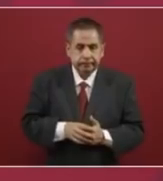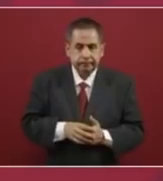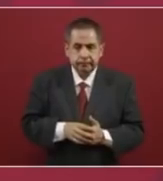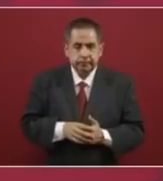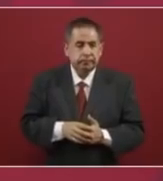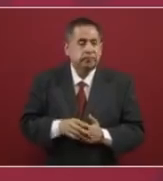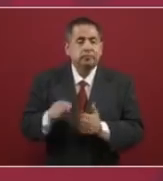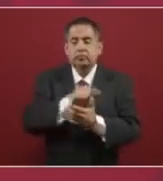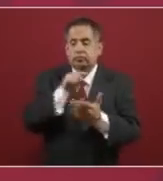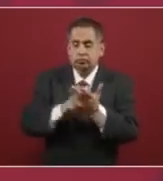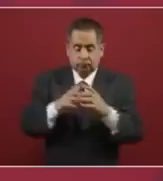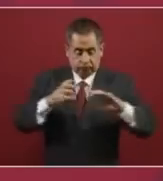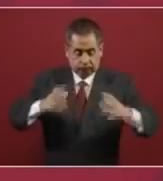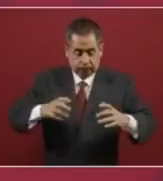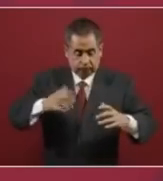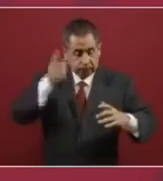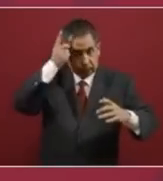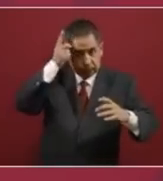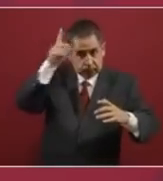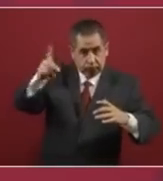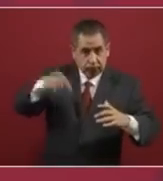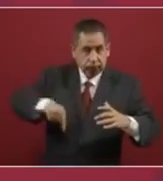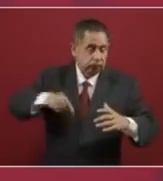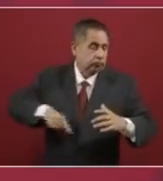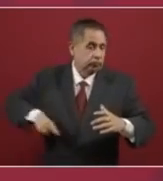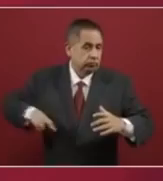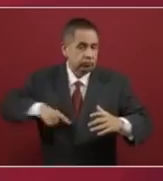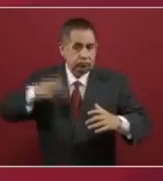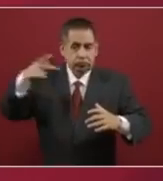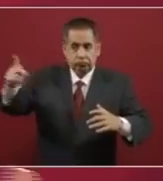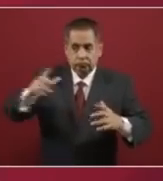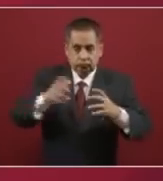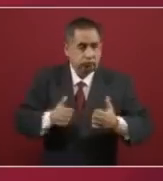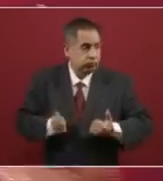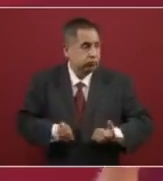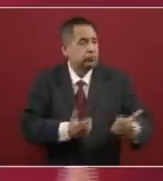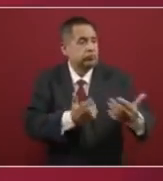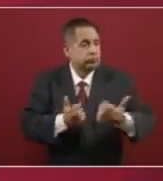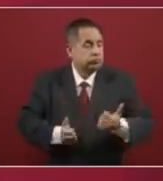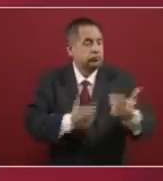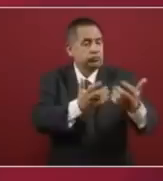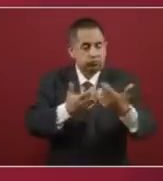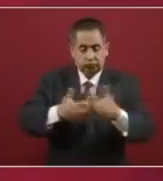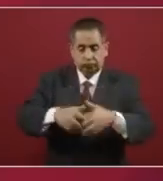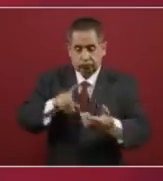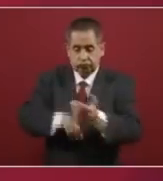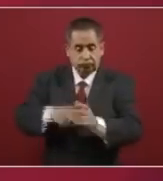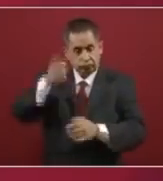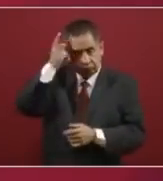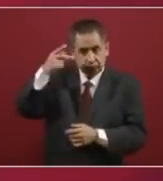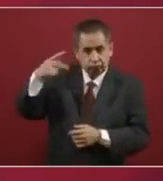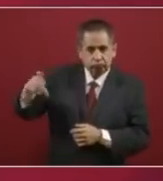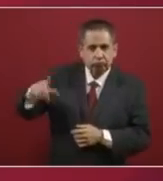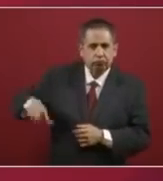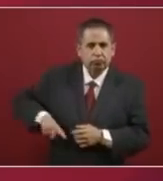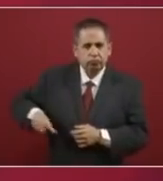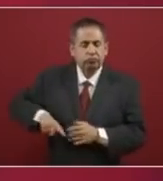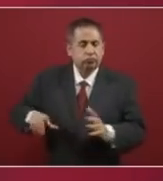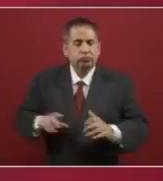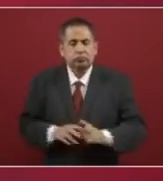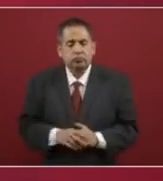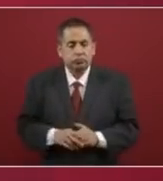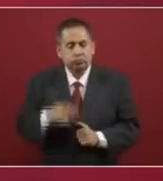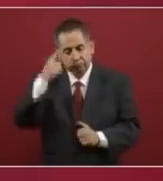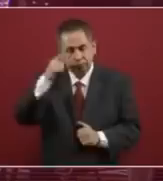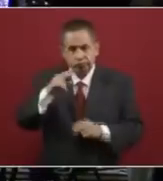centros de distribución de gasolinas, que pueda tener gasolinerías o gasolineras